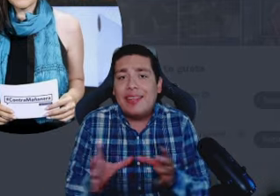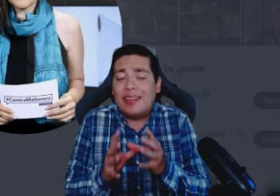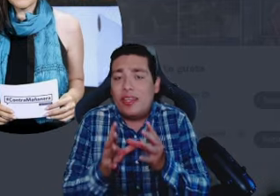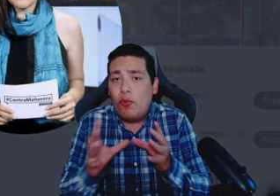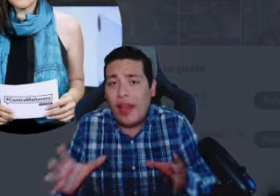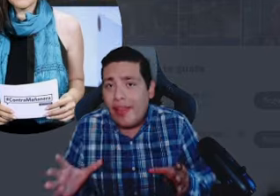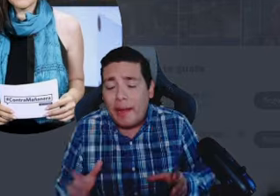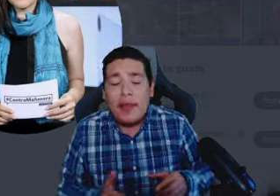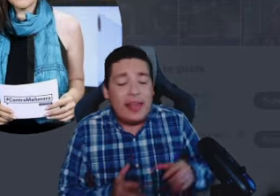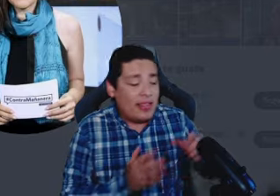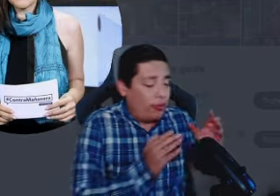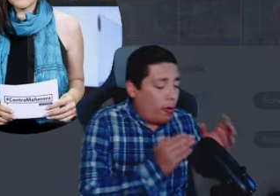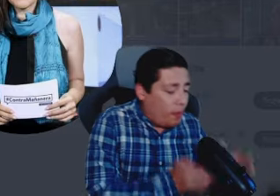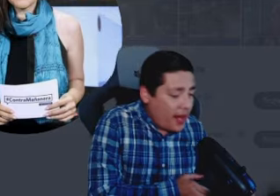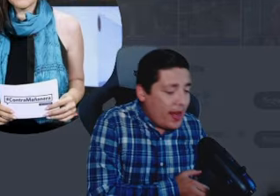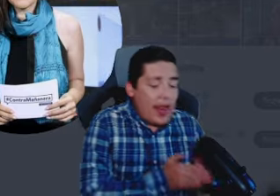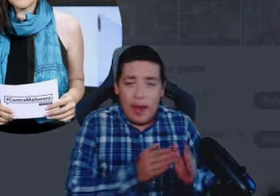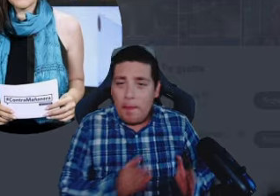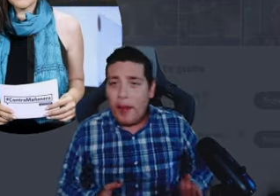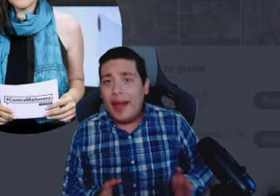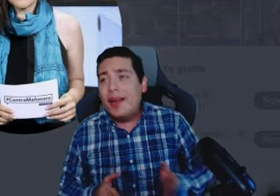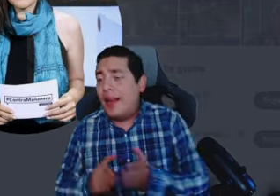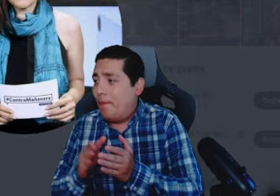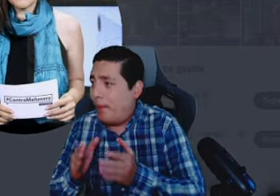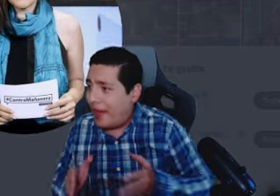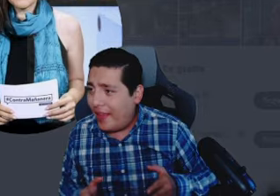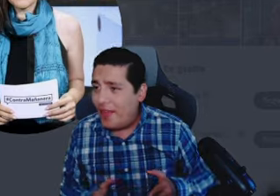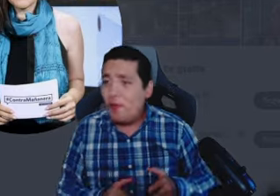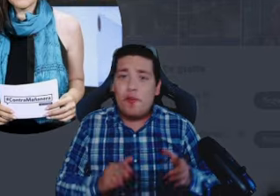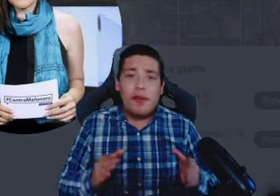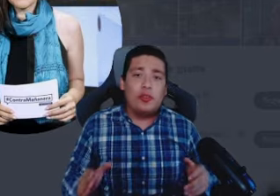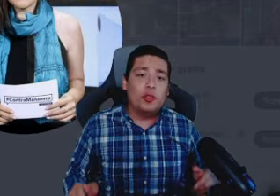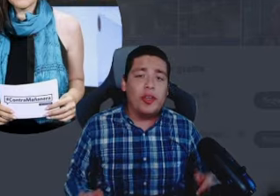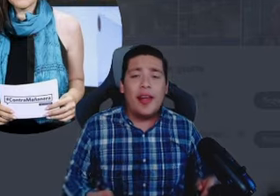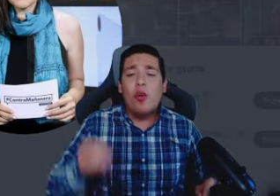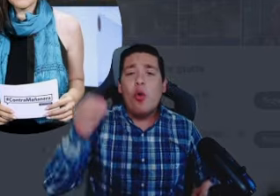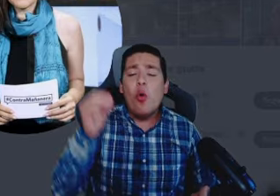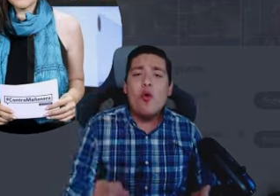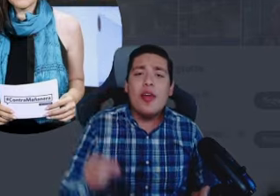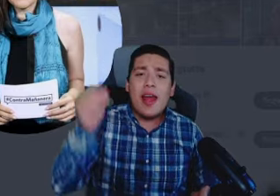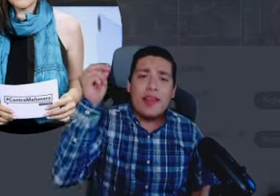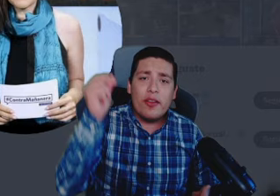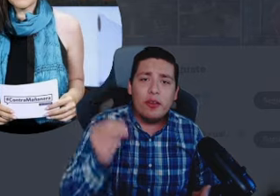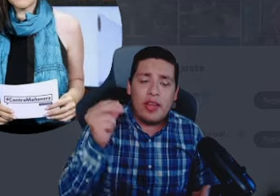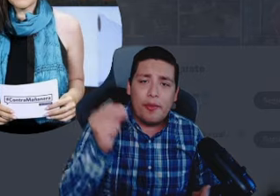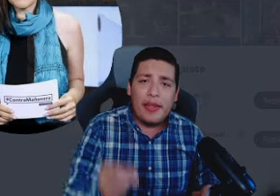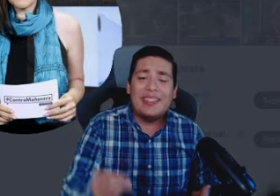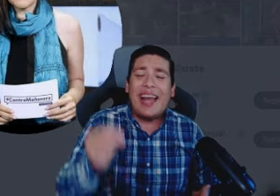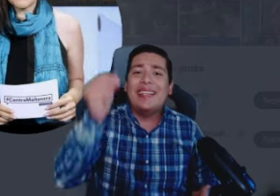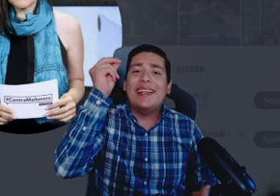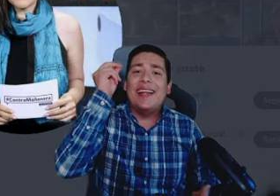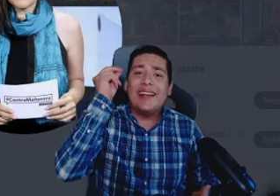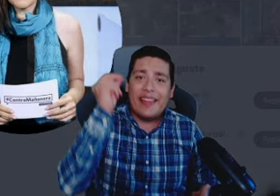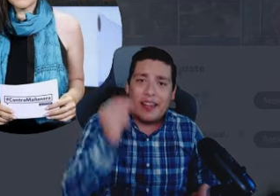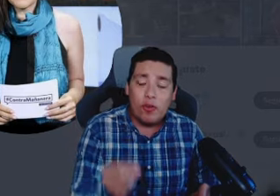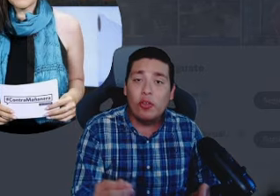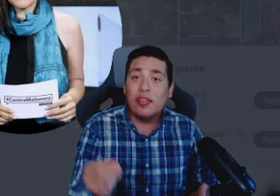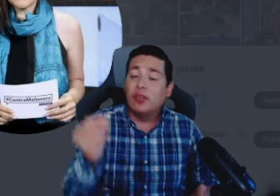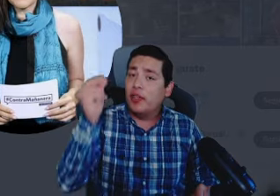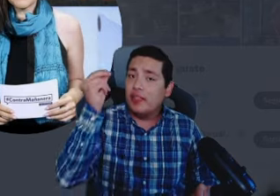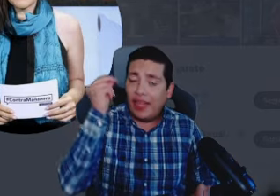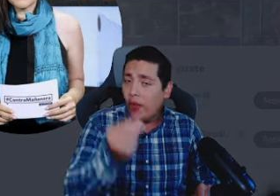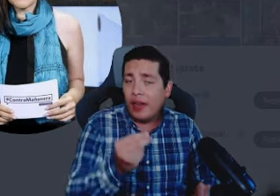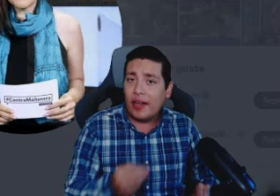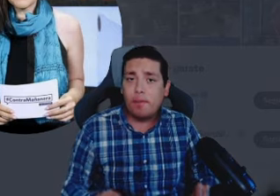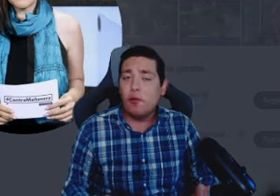está desarticulada y tanto el PRI, el PAN, el PRD y Movimiento Ciudadano una y otra vez hacen el ridículo